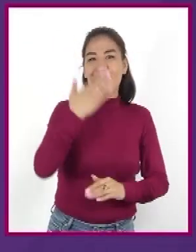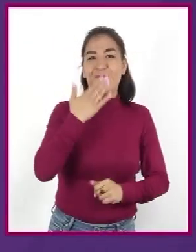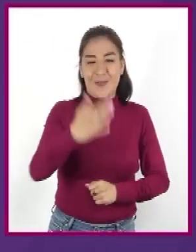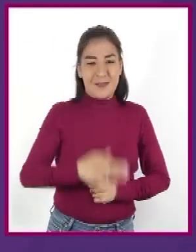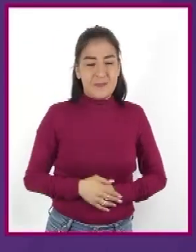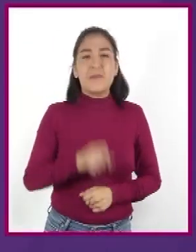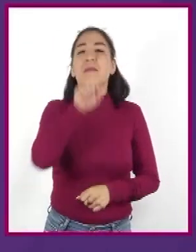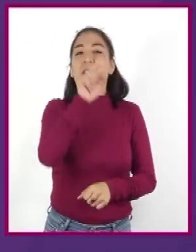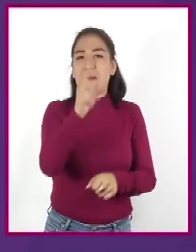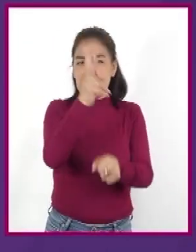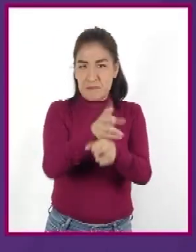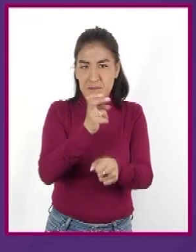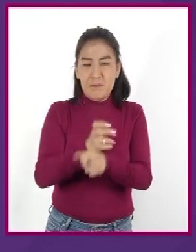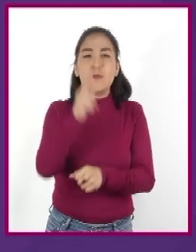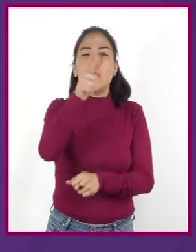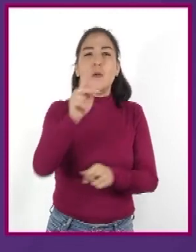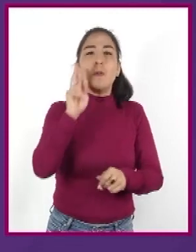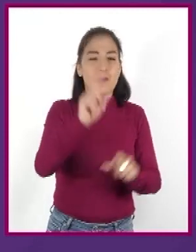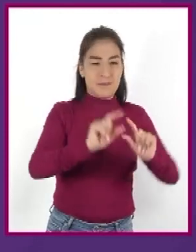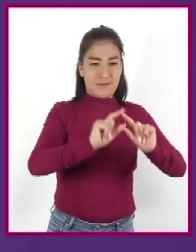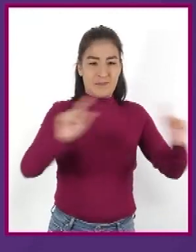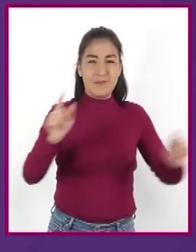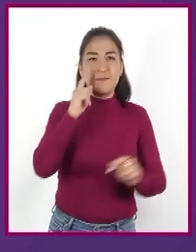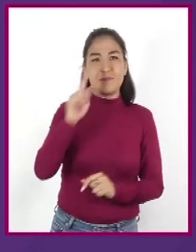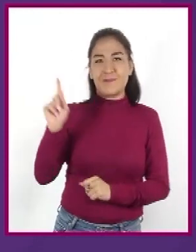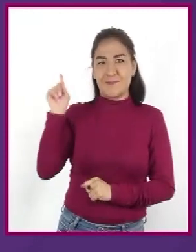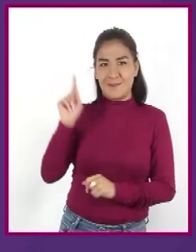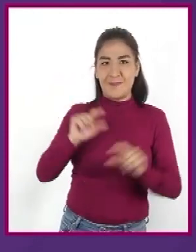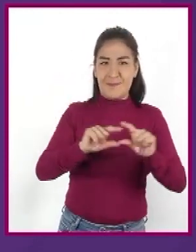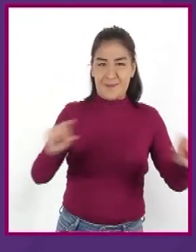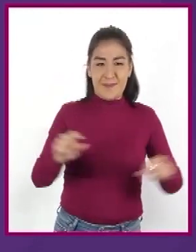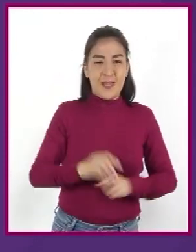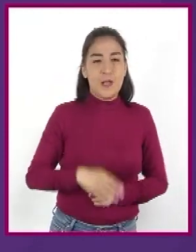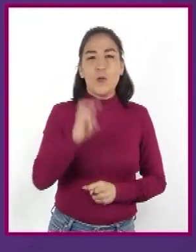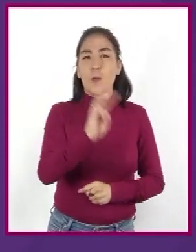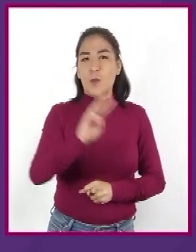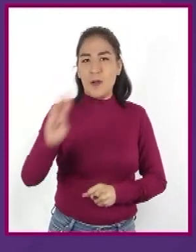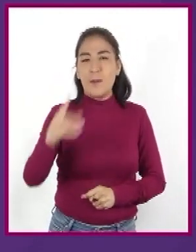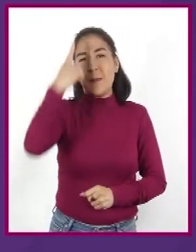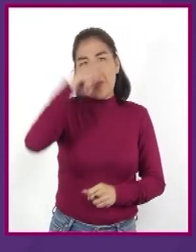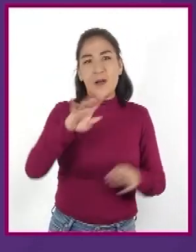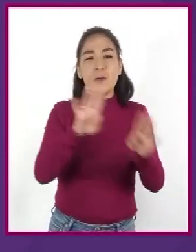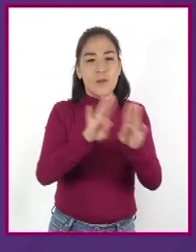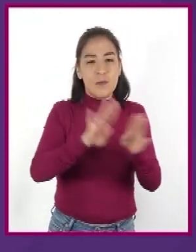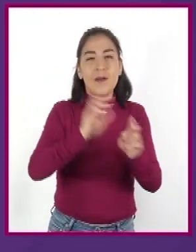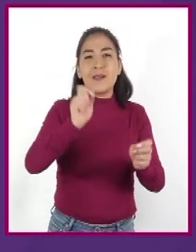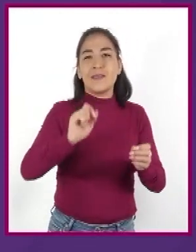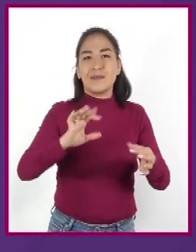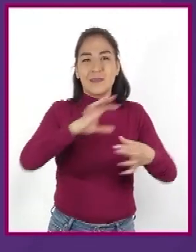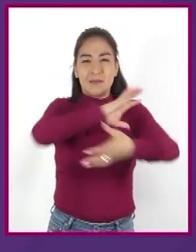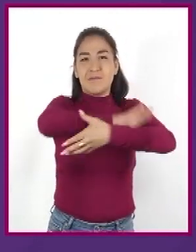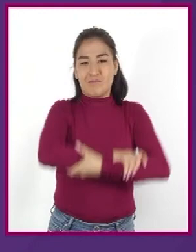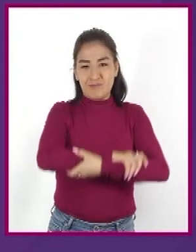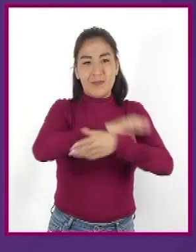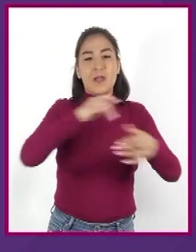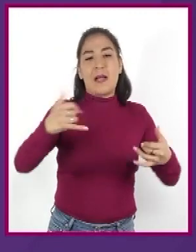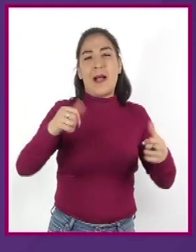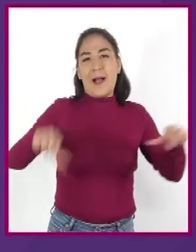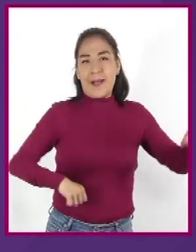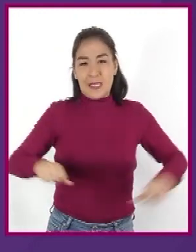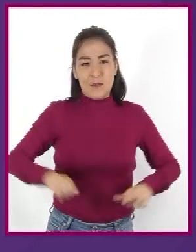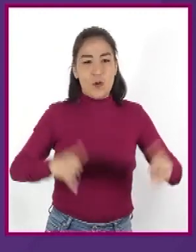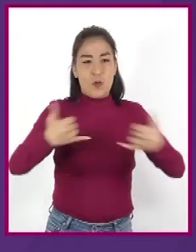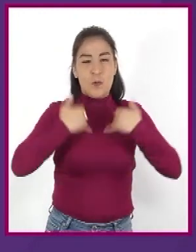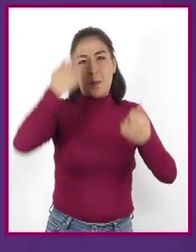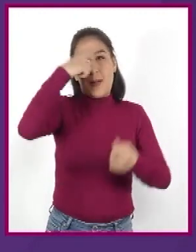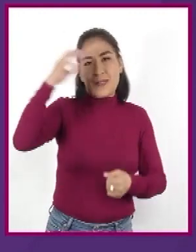les invitamos a visitar el sitio correspondiente a la Red Nacional de Actividades Juveniles en Ciencia y